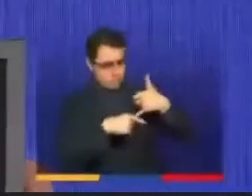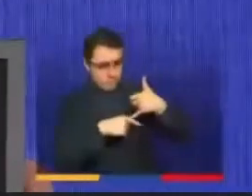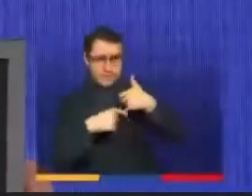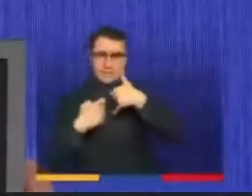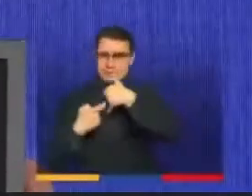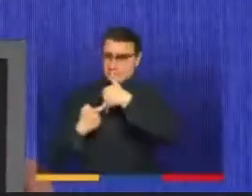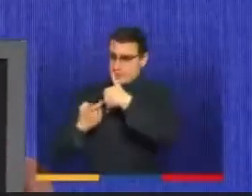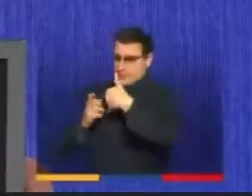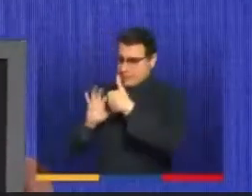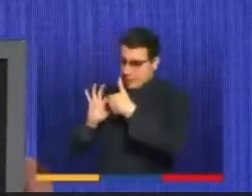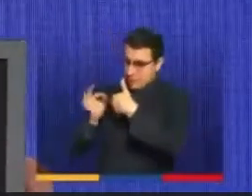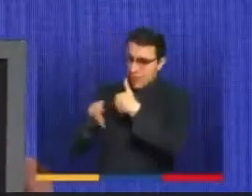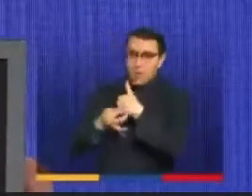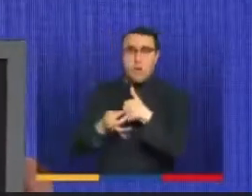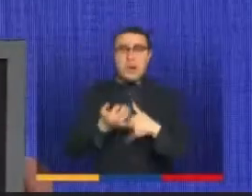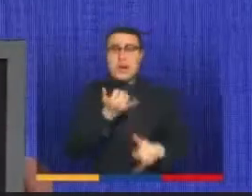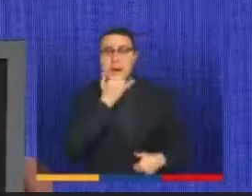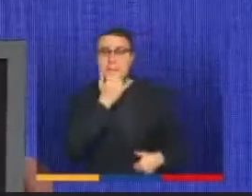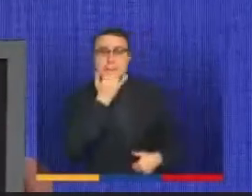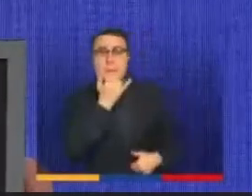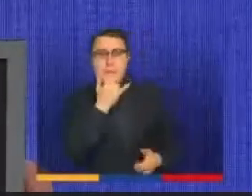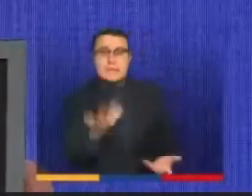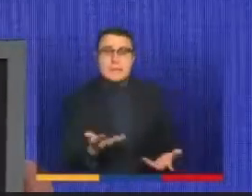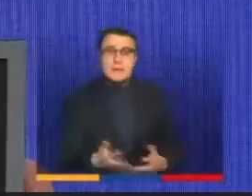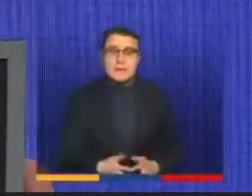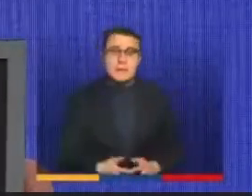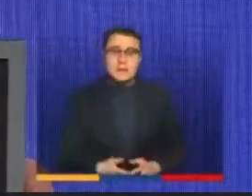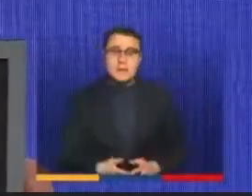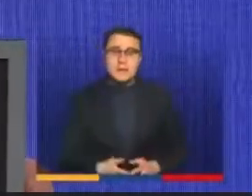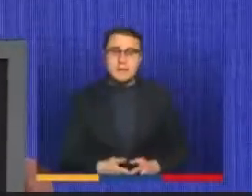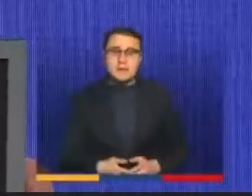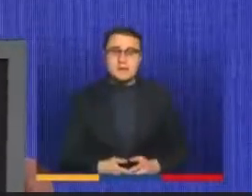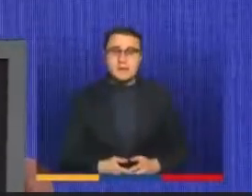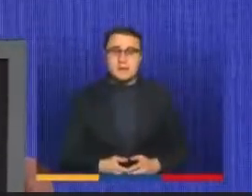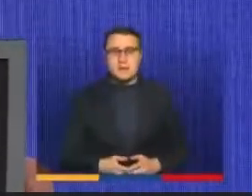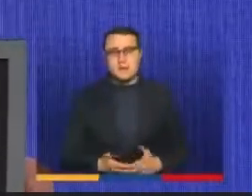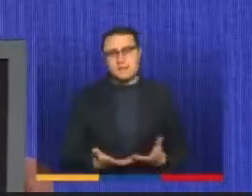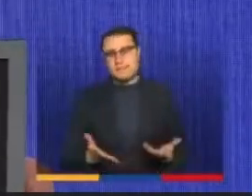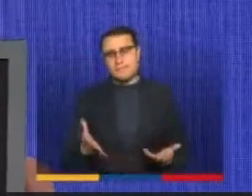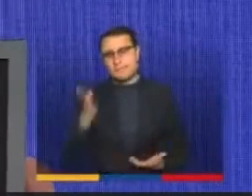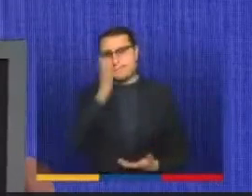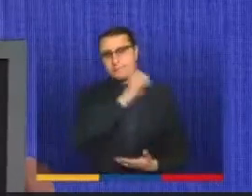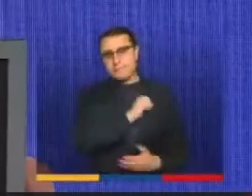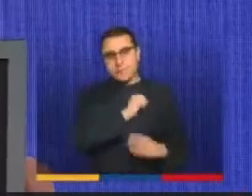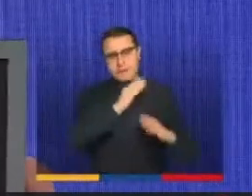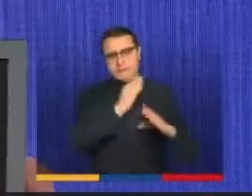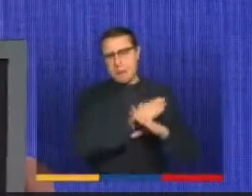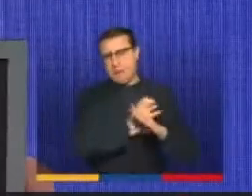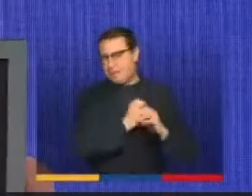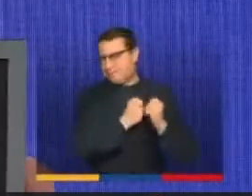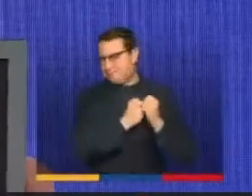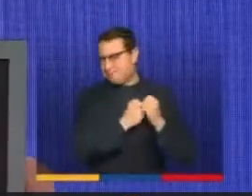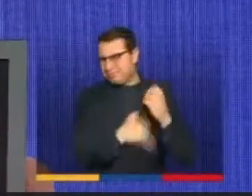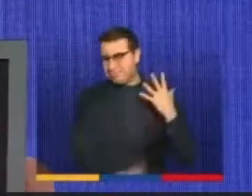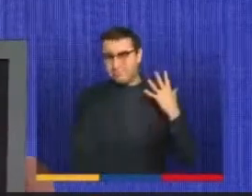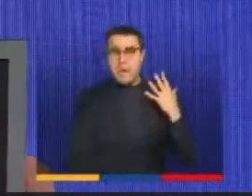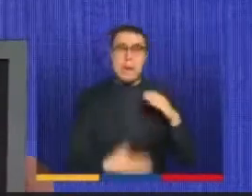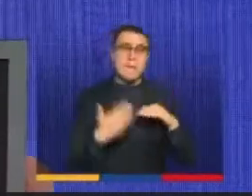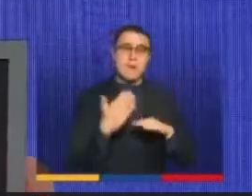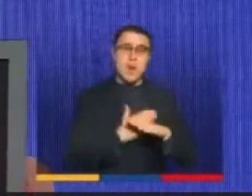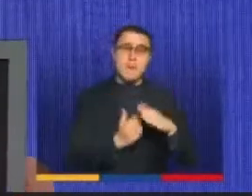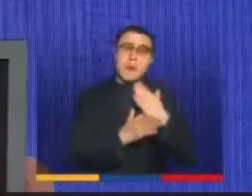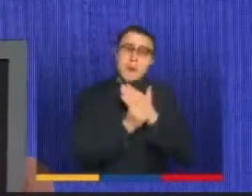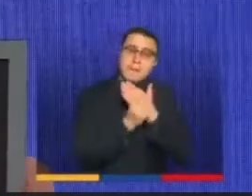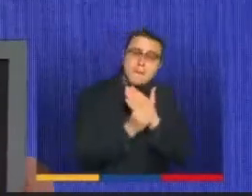del Guaviare, a ver qué pasa. Y lo que tenemos son problemas, problemas de la pobreza.